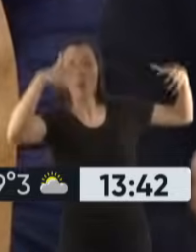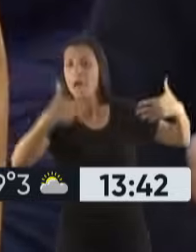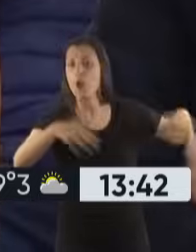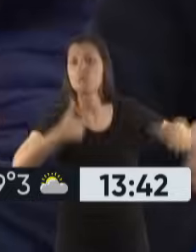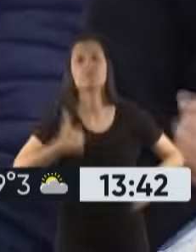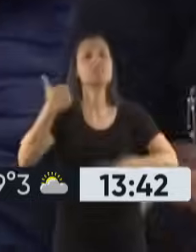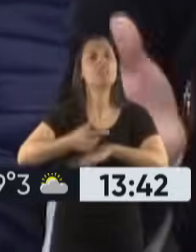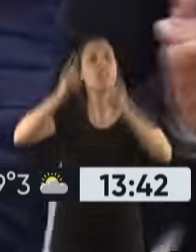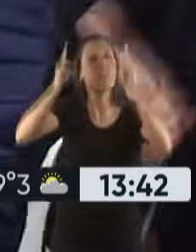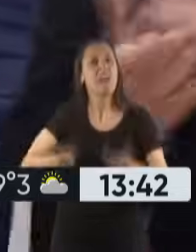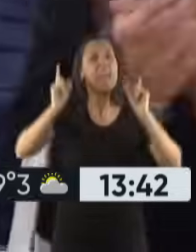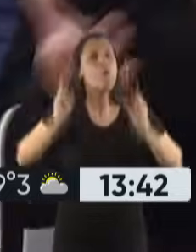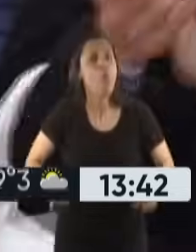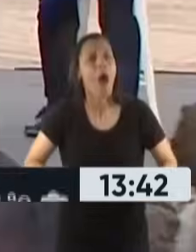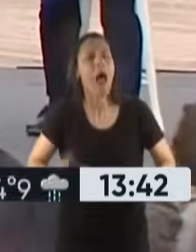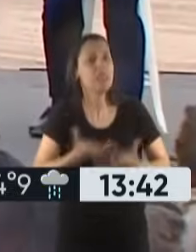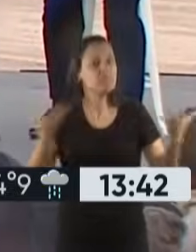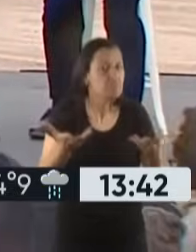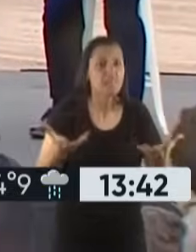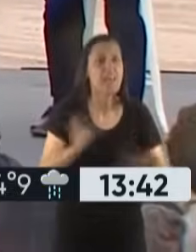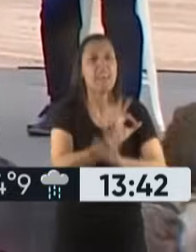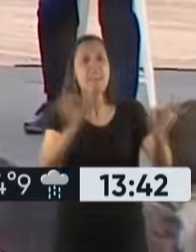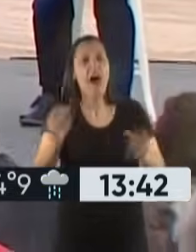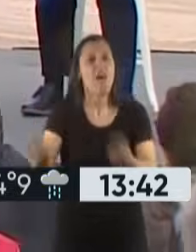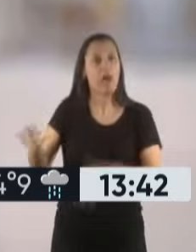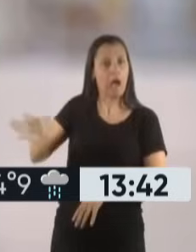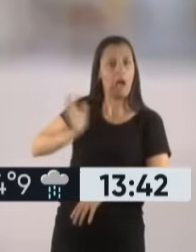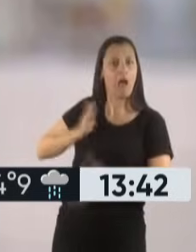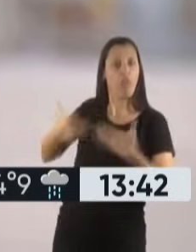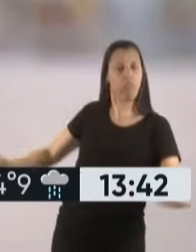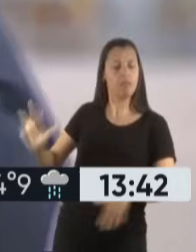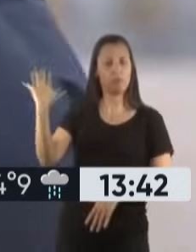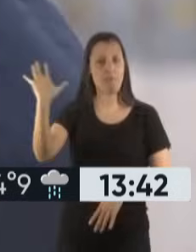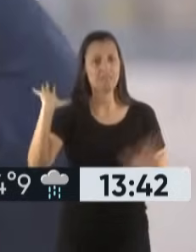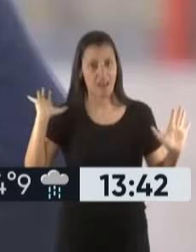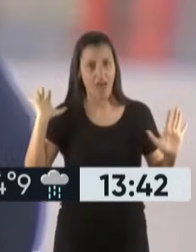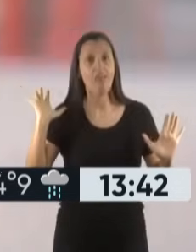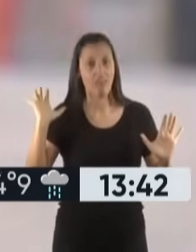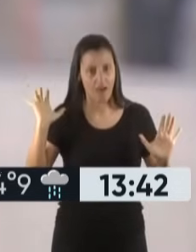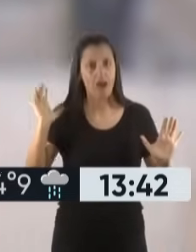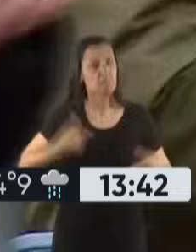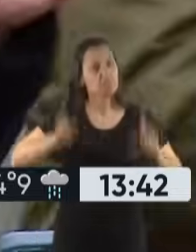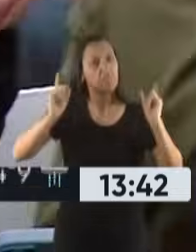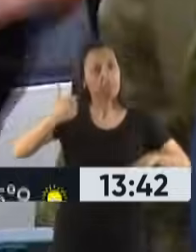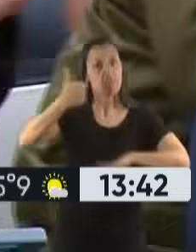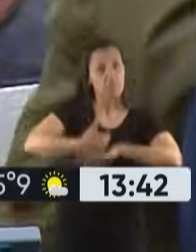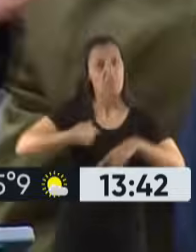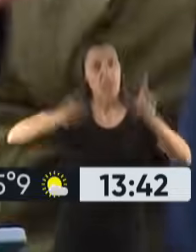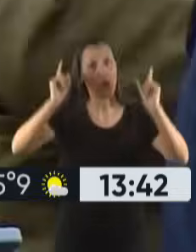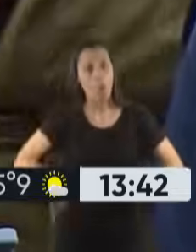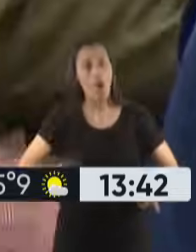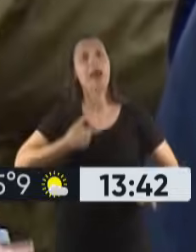una motosierra, ni la tijera de ninguna mujer, nada de eso nos va a correr. Quiero por